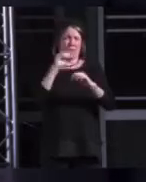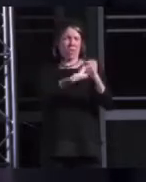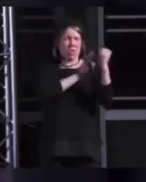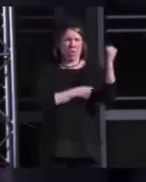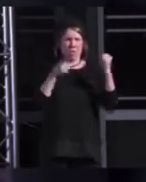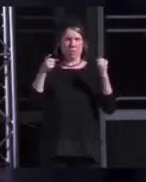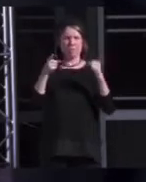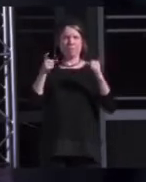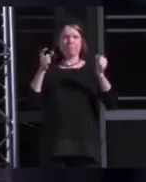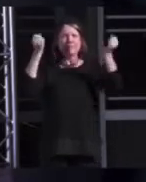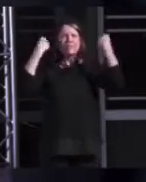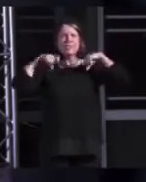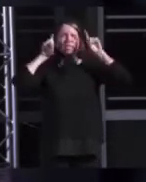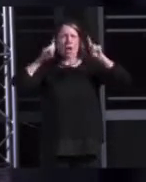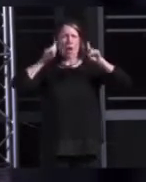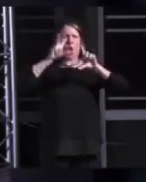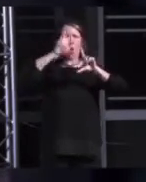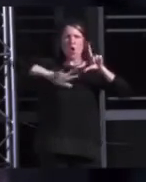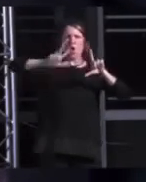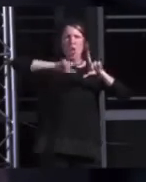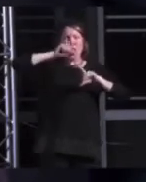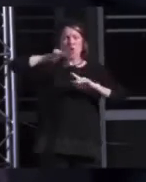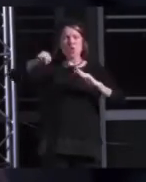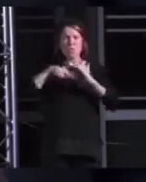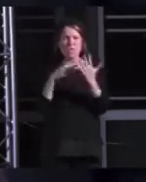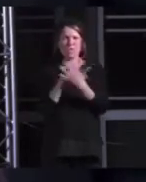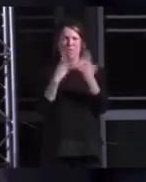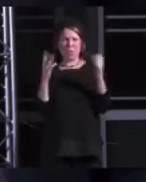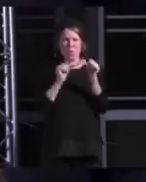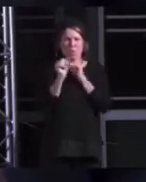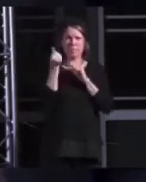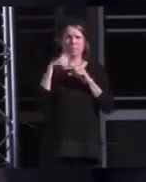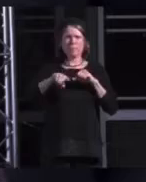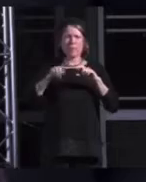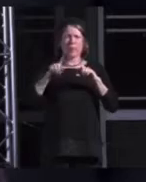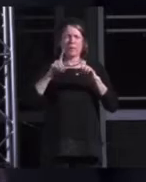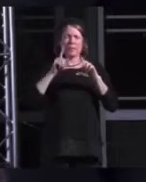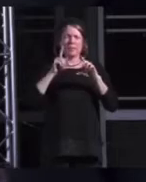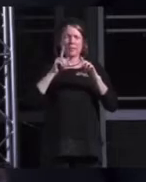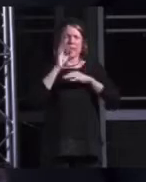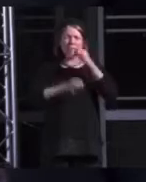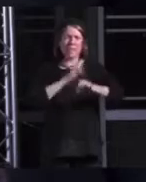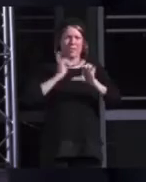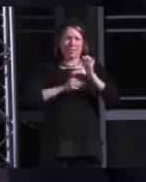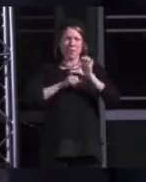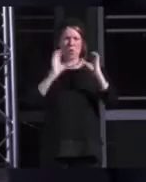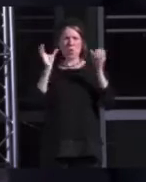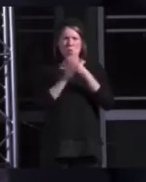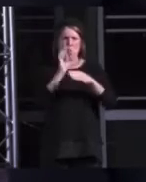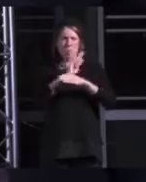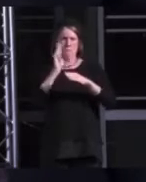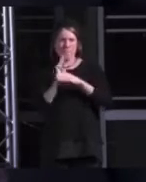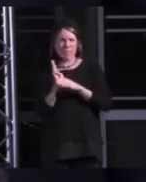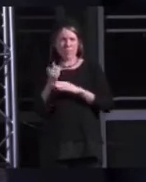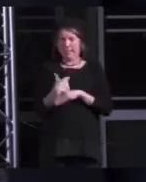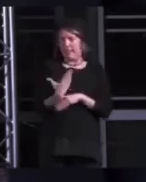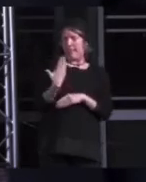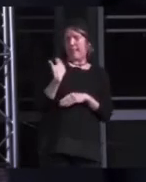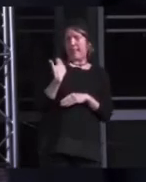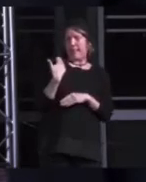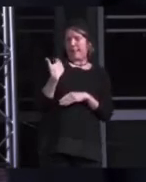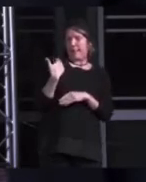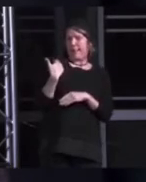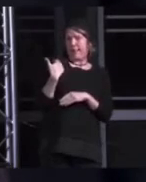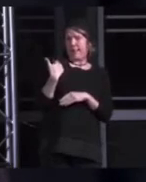es entrenador nacional y desde 2019 parlamentario de la Asamblea de Extremadura por el Grupo Popular y recientemente ha